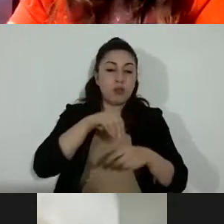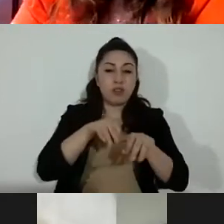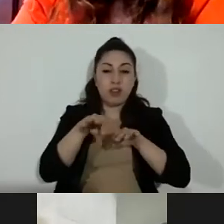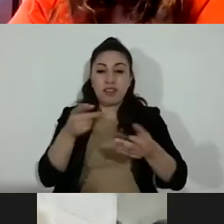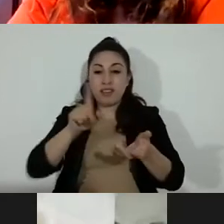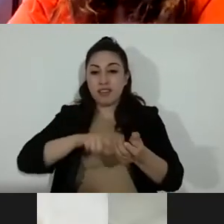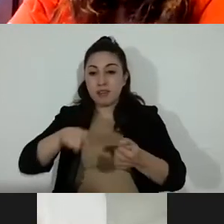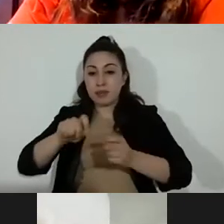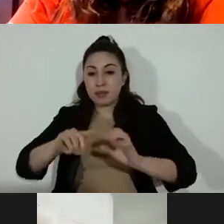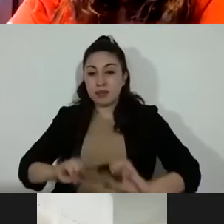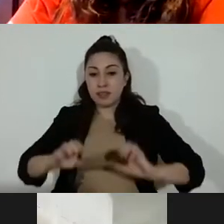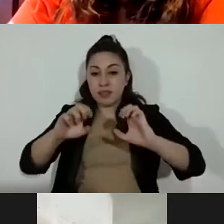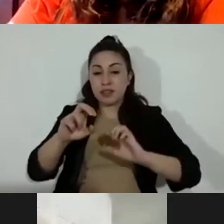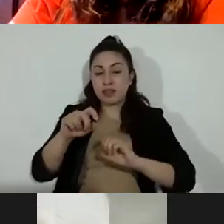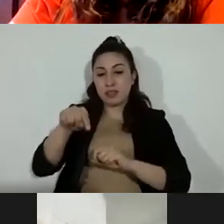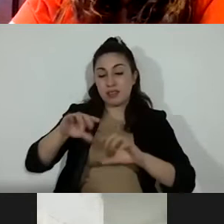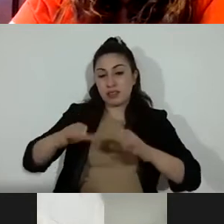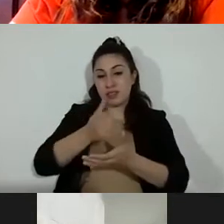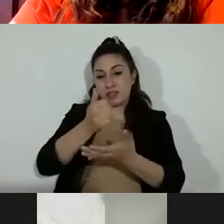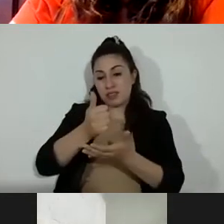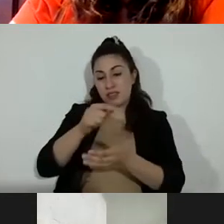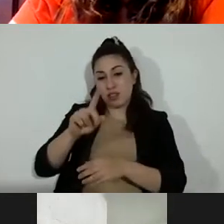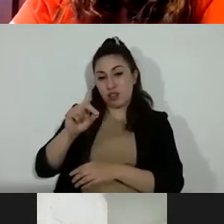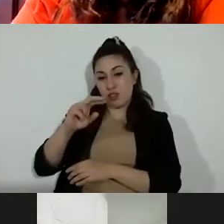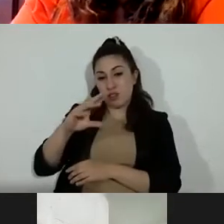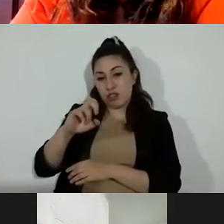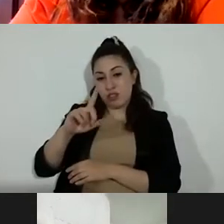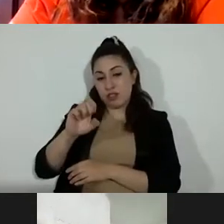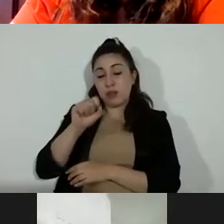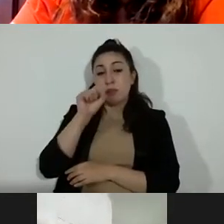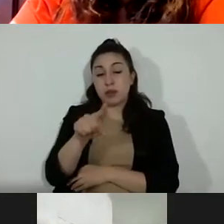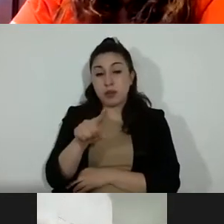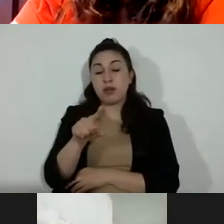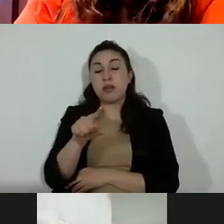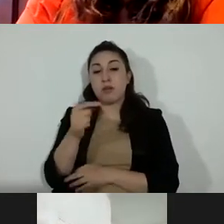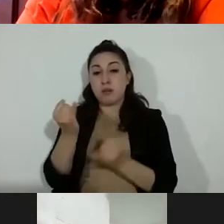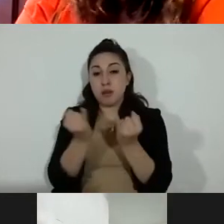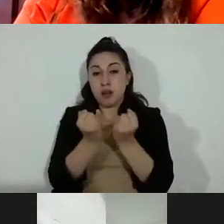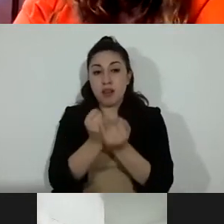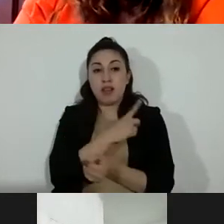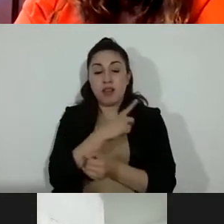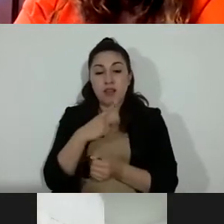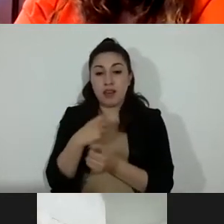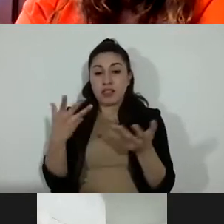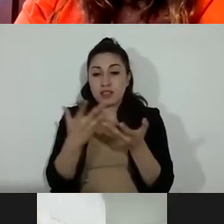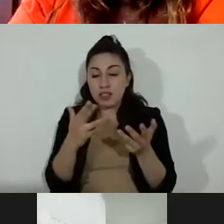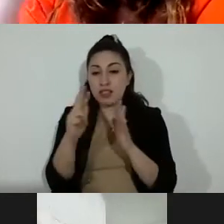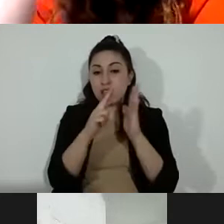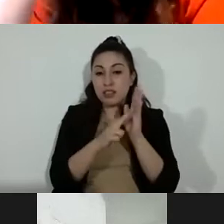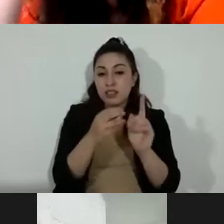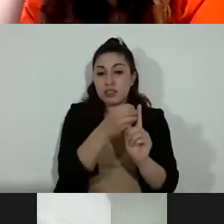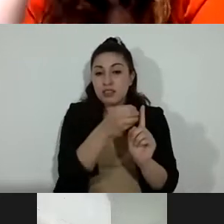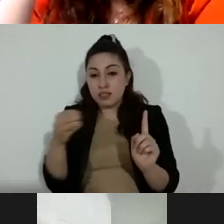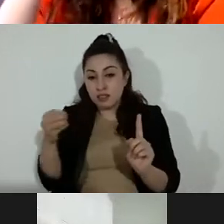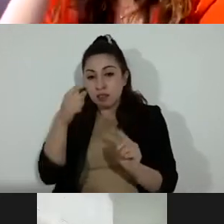recinto de Donceles. Además de que tendríamos que revisar las reglas para